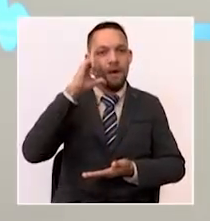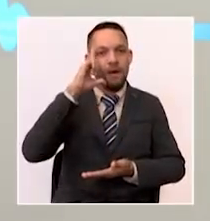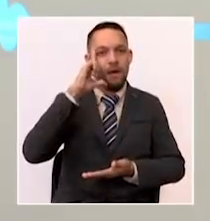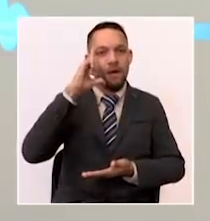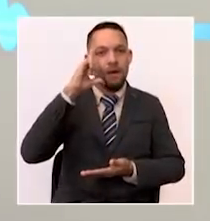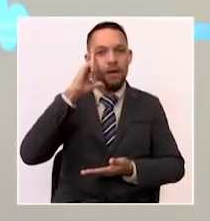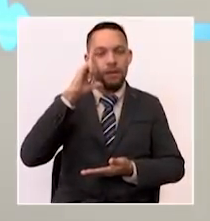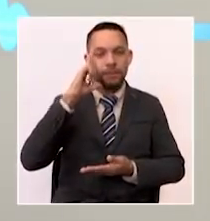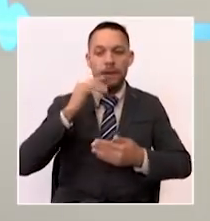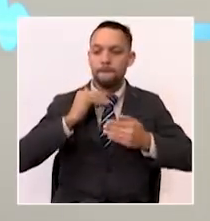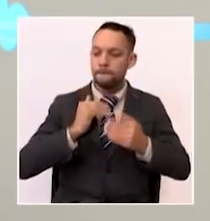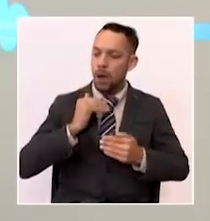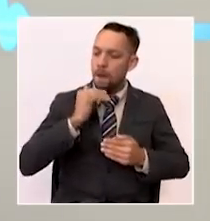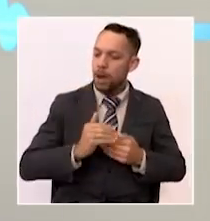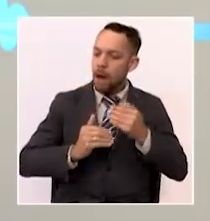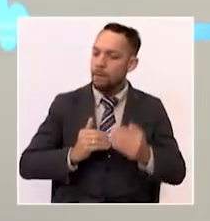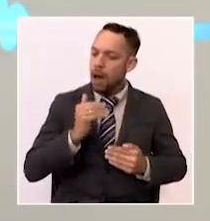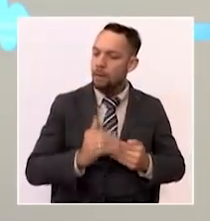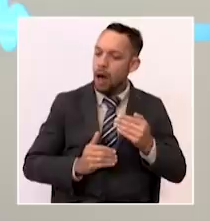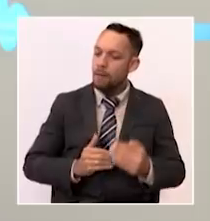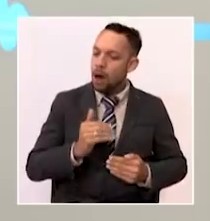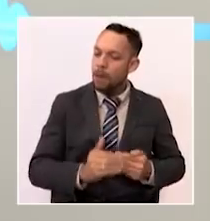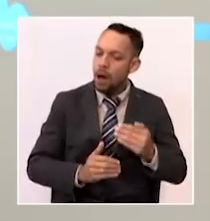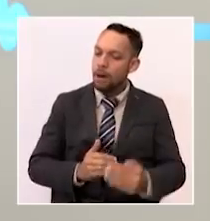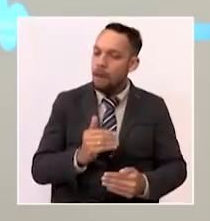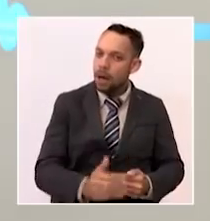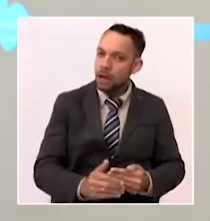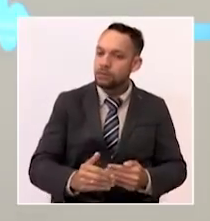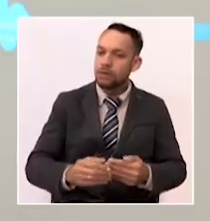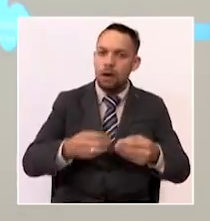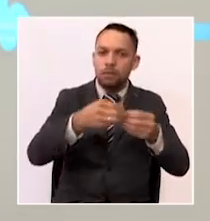esa limpieza adecuada, hago